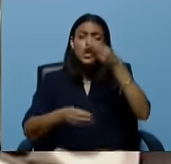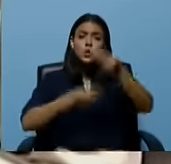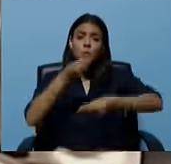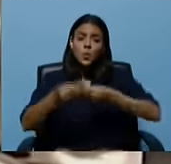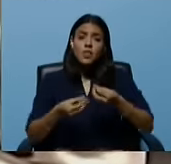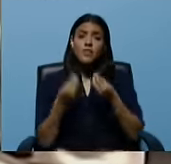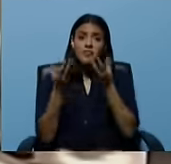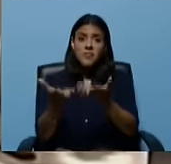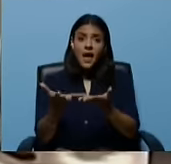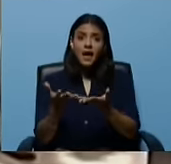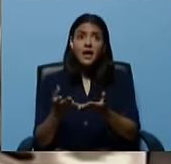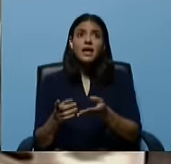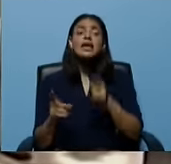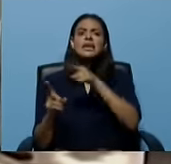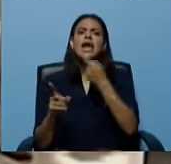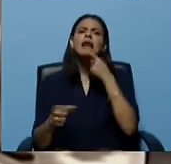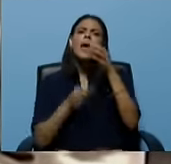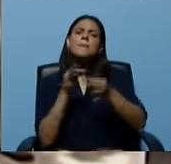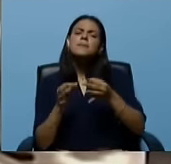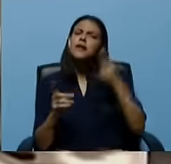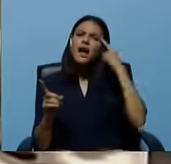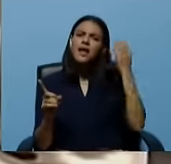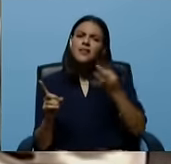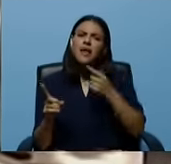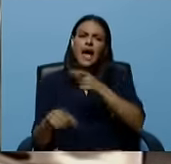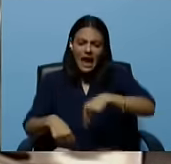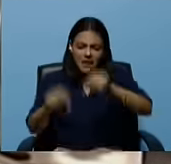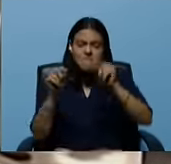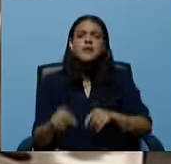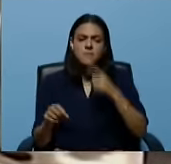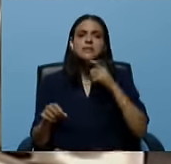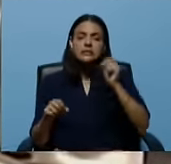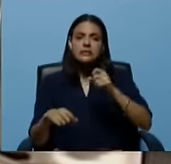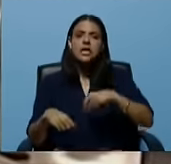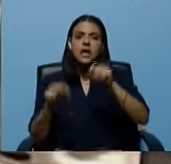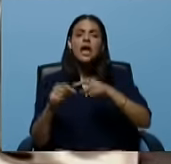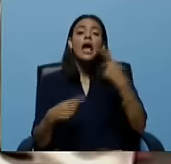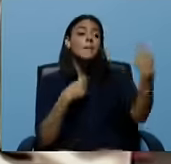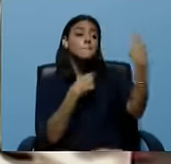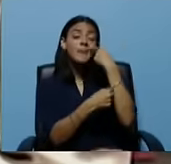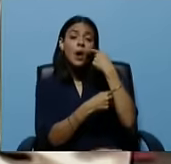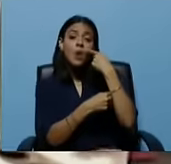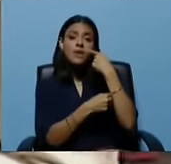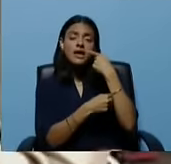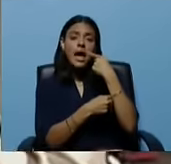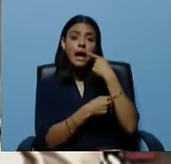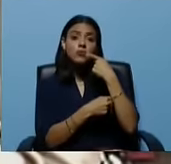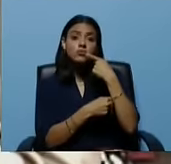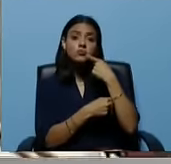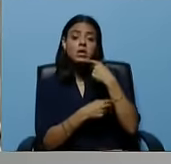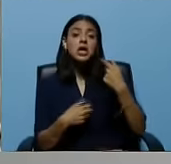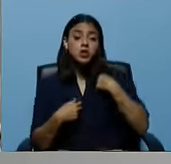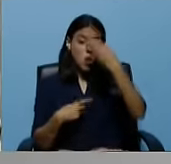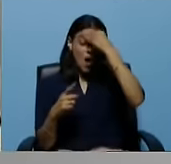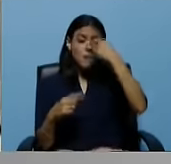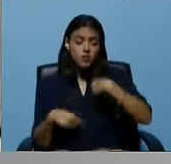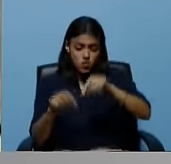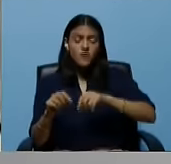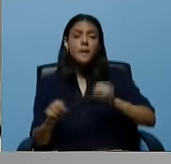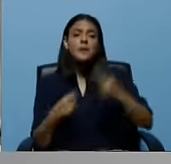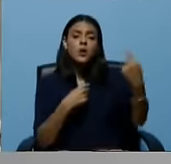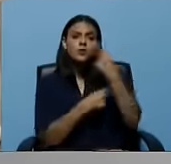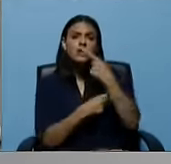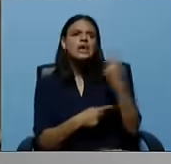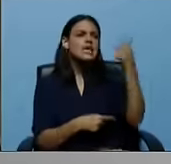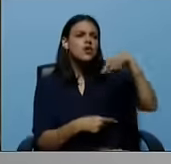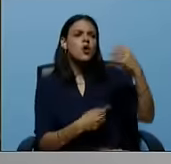dado. Y él señala que él firmó esta carta bajo coacción y prácticamente se le fue dicho